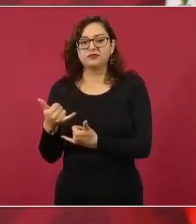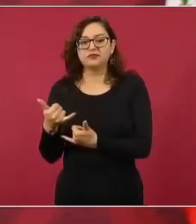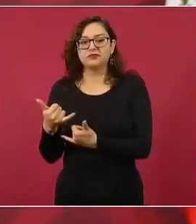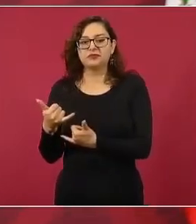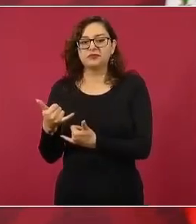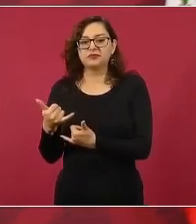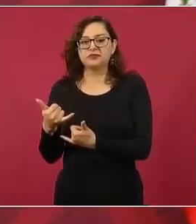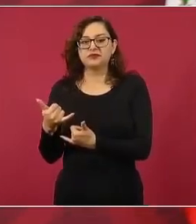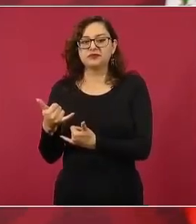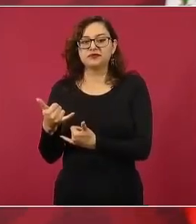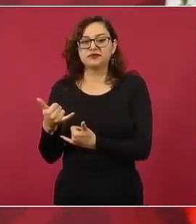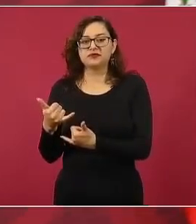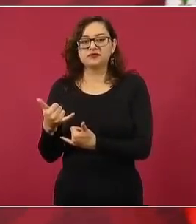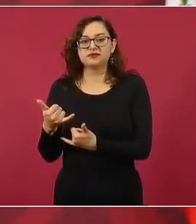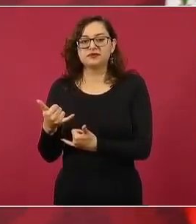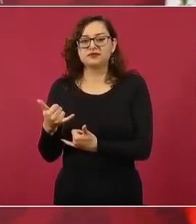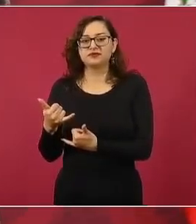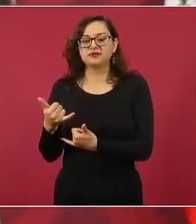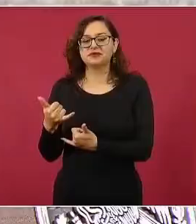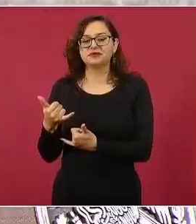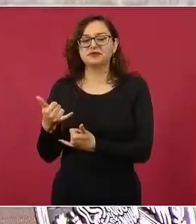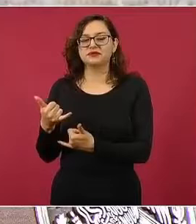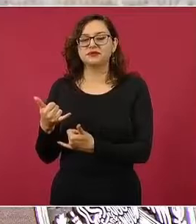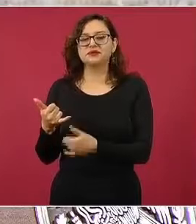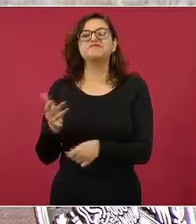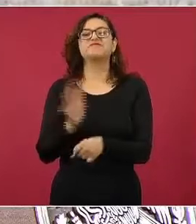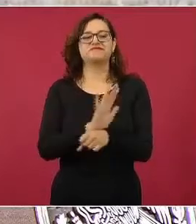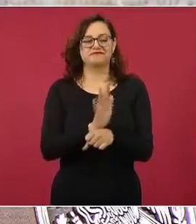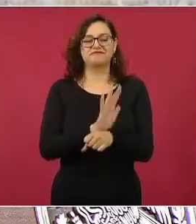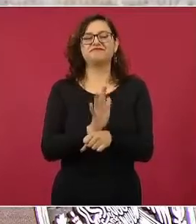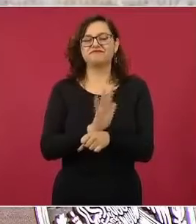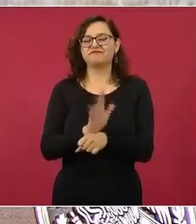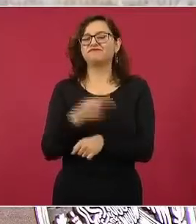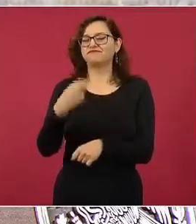con gentes de no muy buena reputación